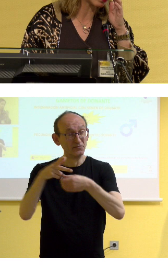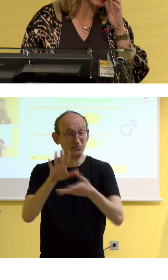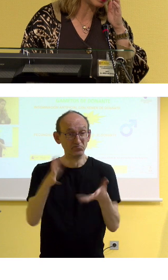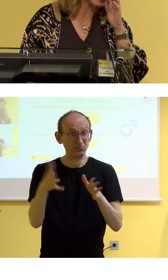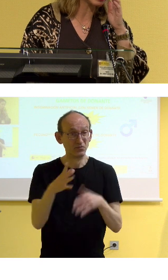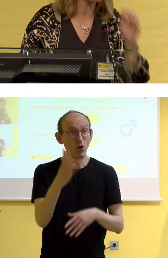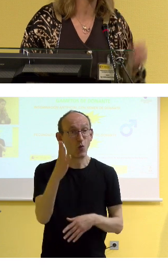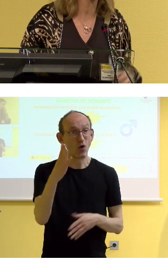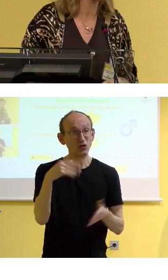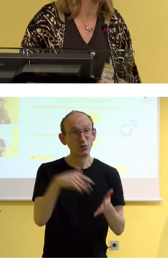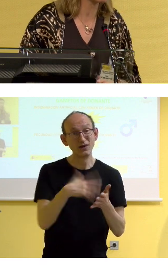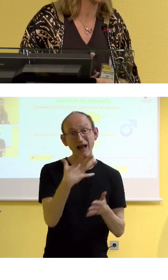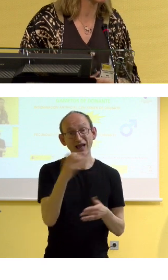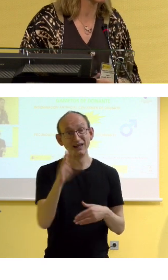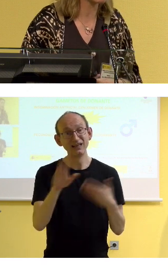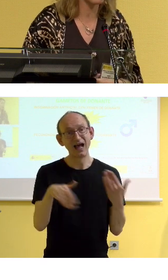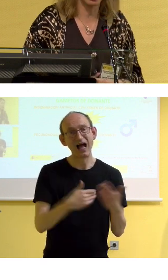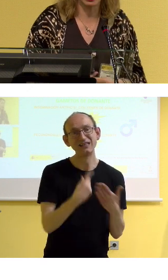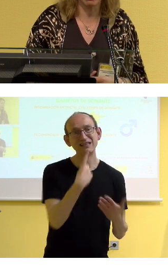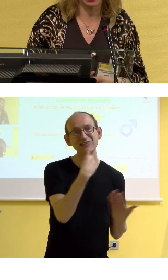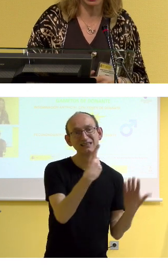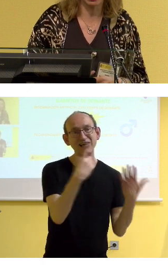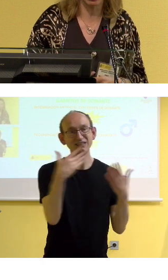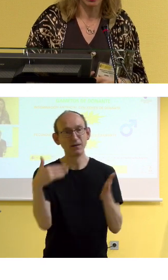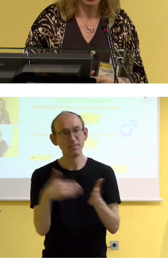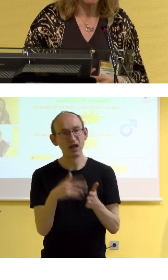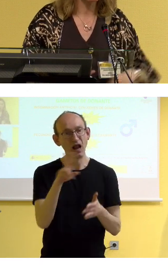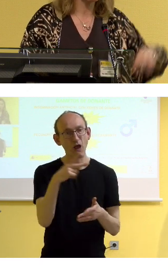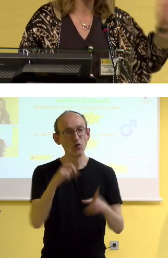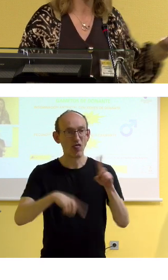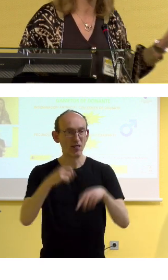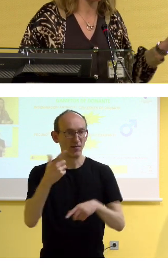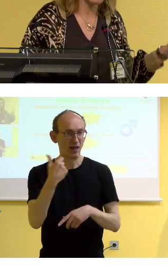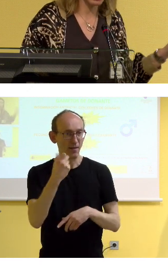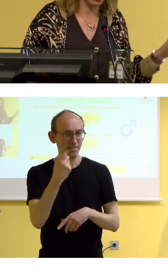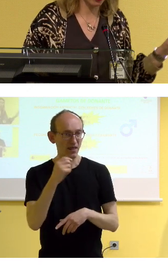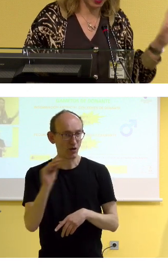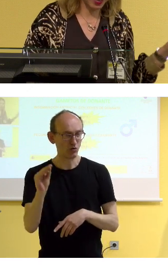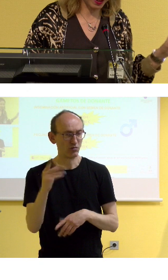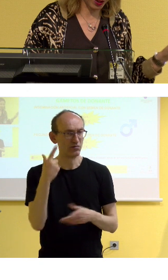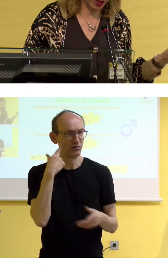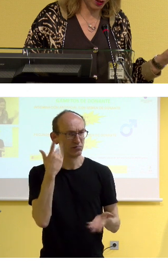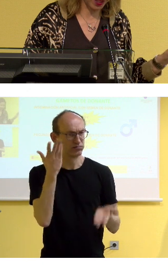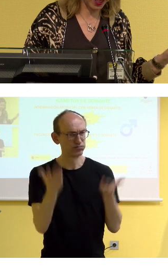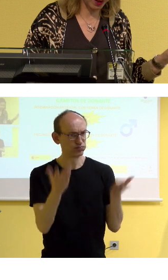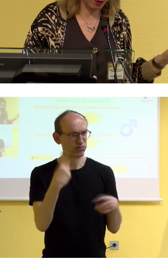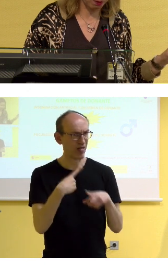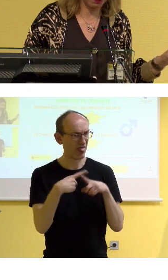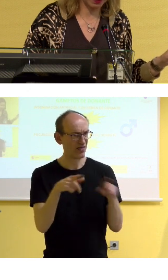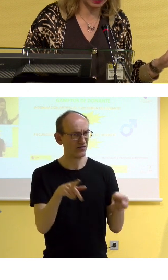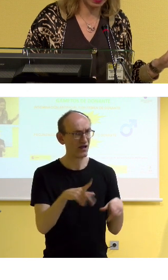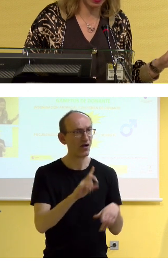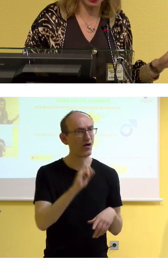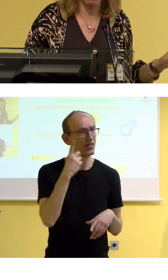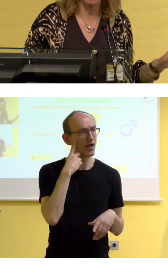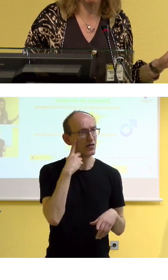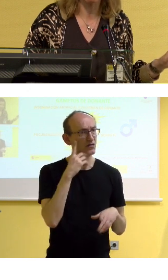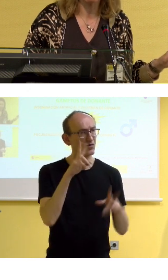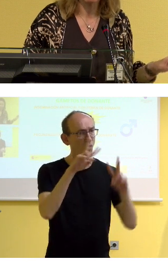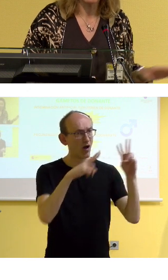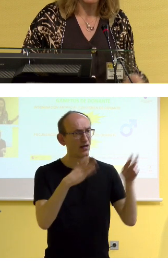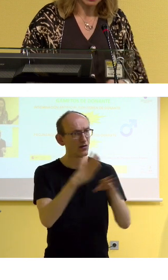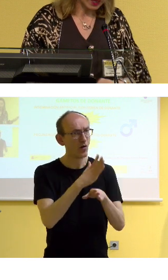unos 4.500, 6.000 euros en función de la medicación. Pero veis qué diferencia hay con el diagnóstico genético preimplantacional,